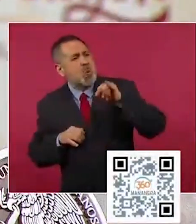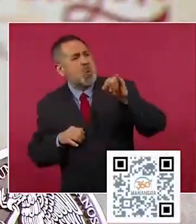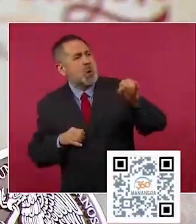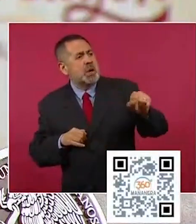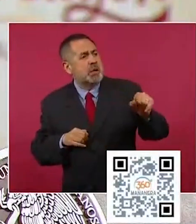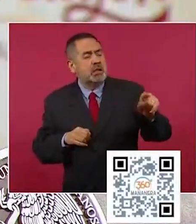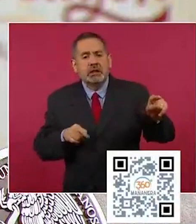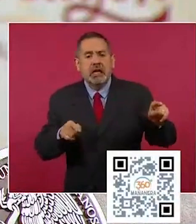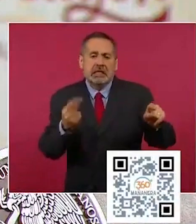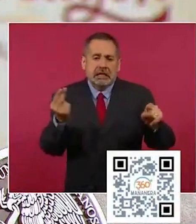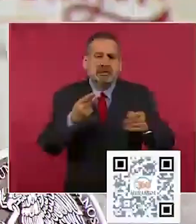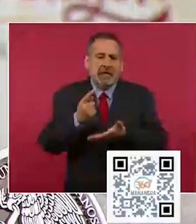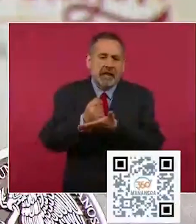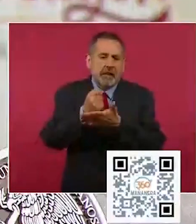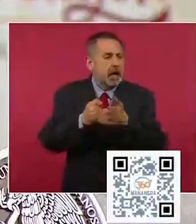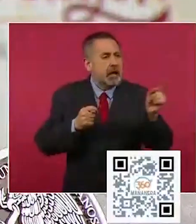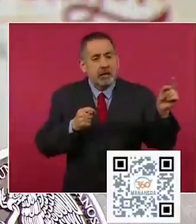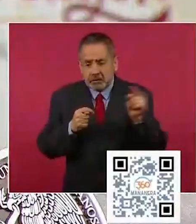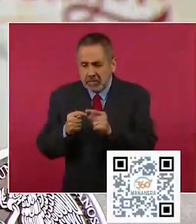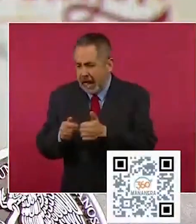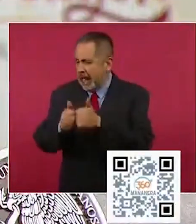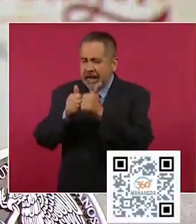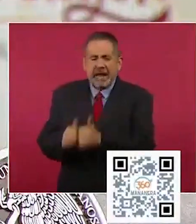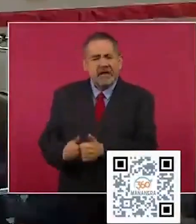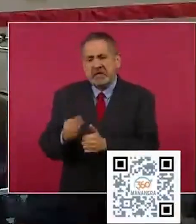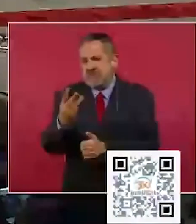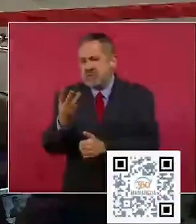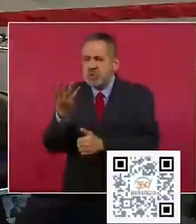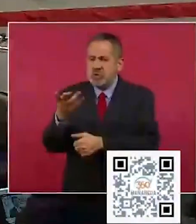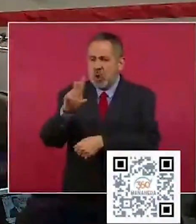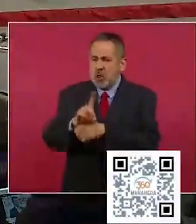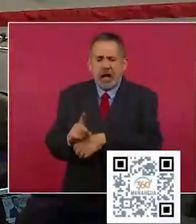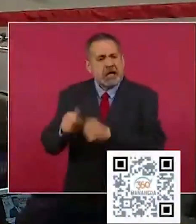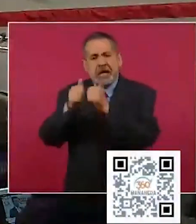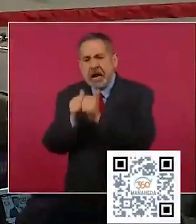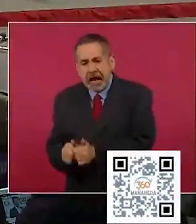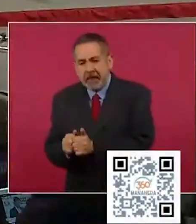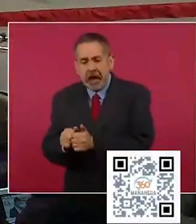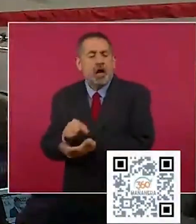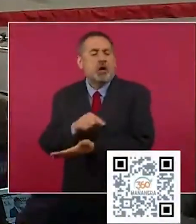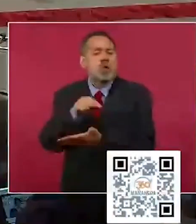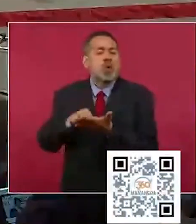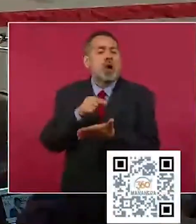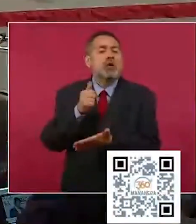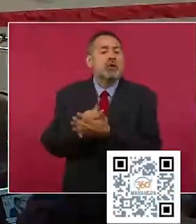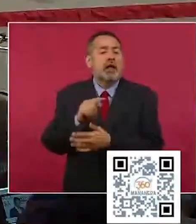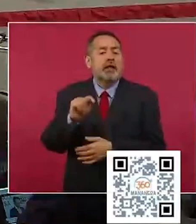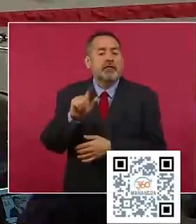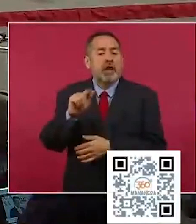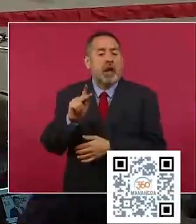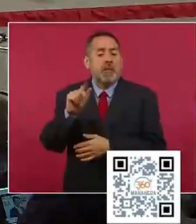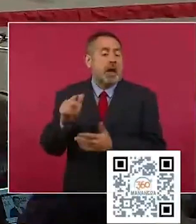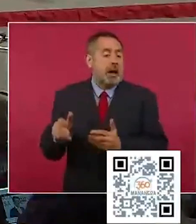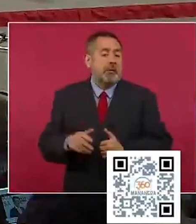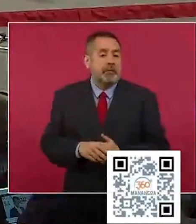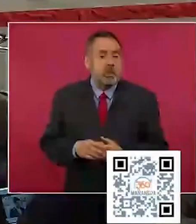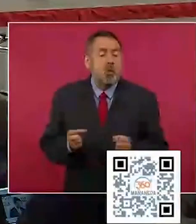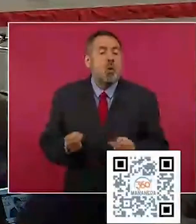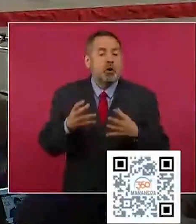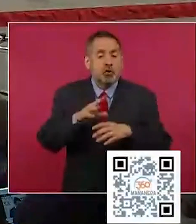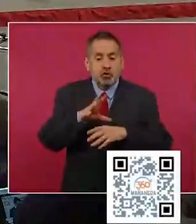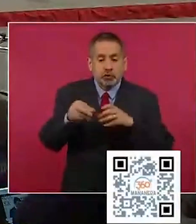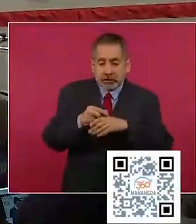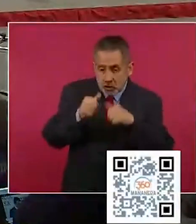tratamiento, tengan que quedarse tres o cuatro días ahí en la ciudad de Tlapa. En cuanto al número de niños